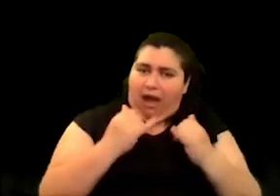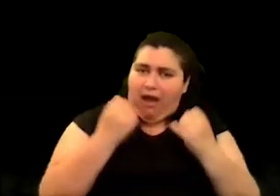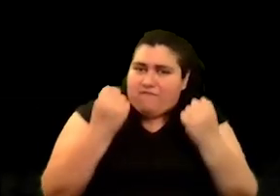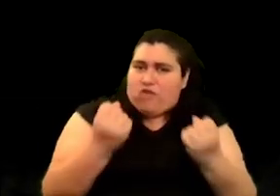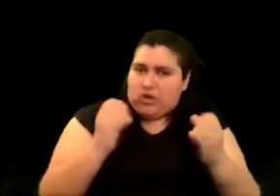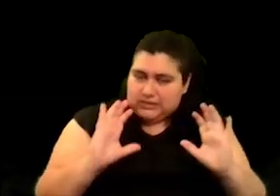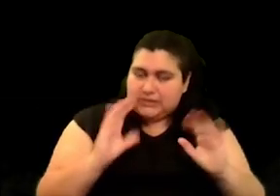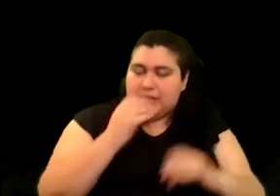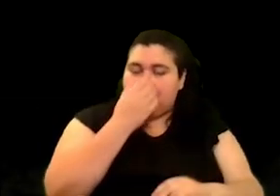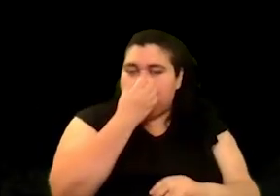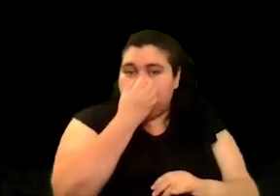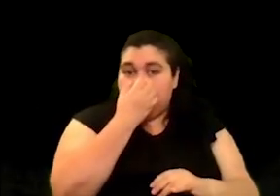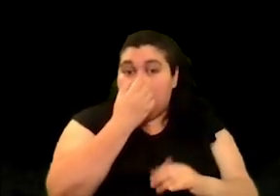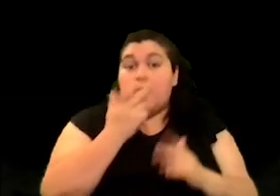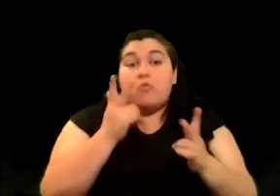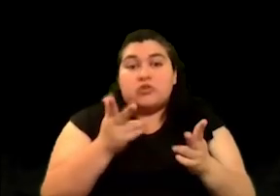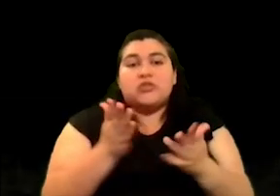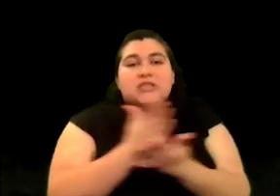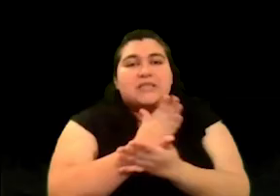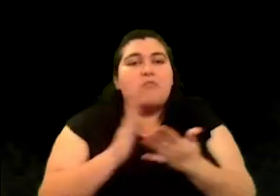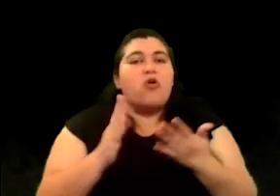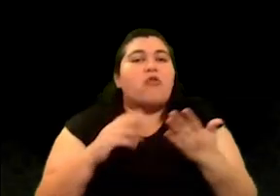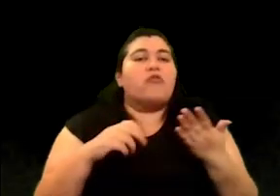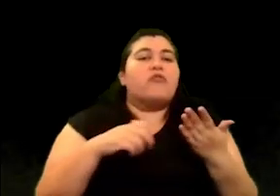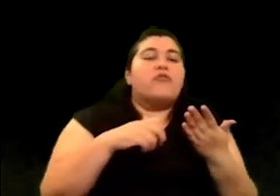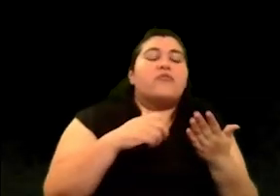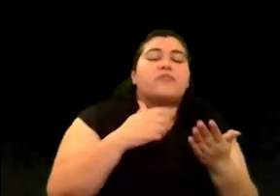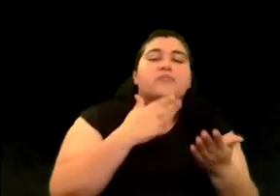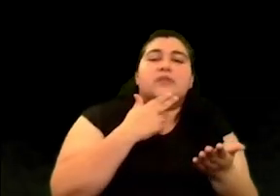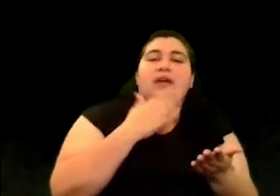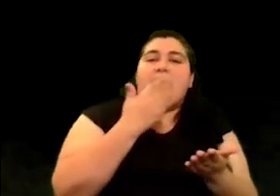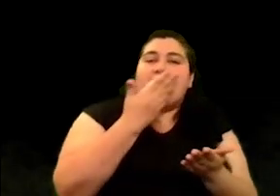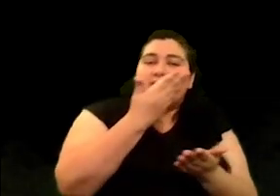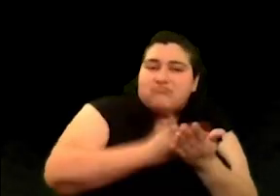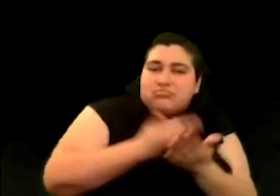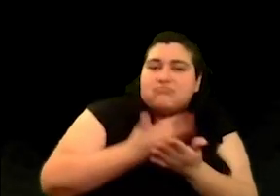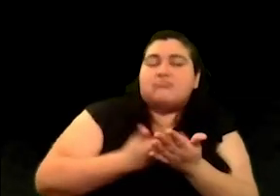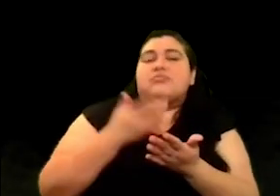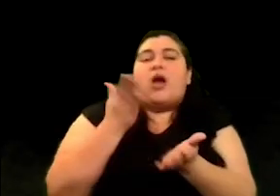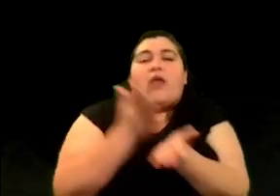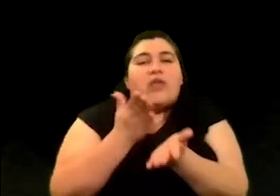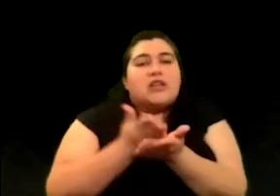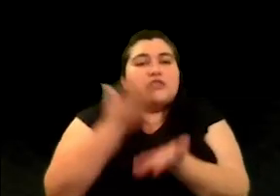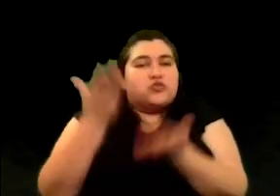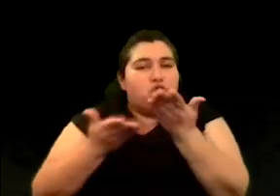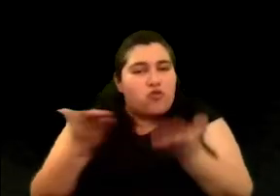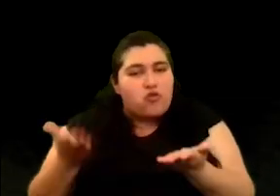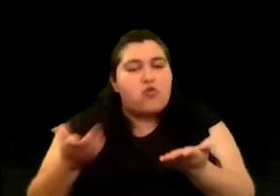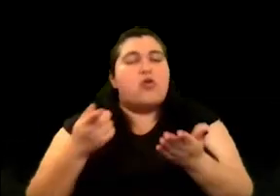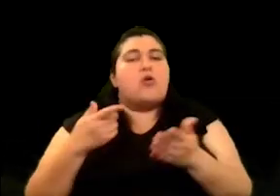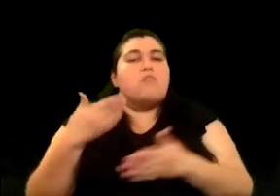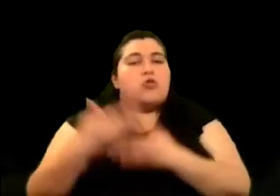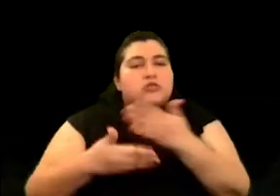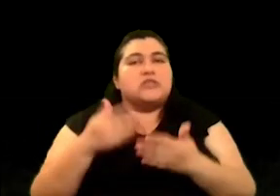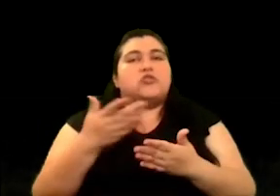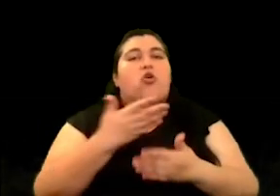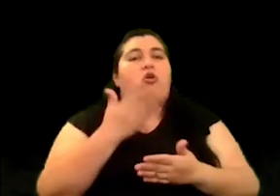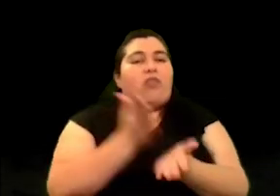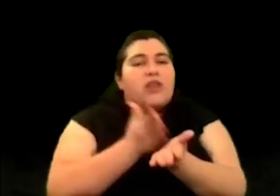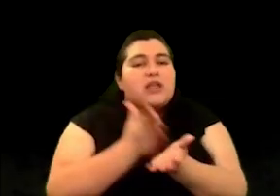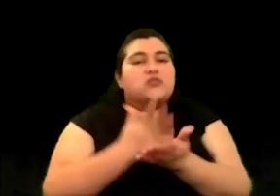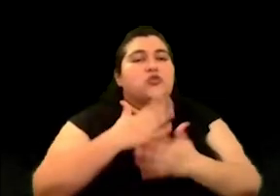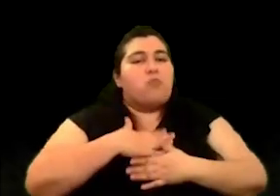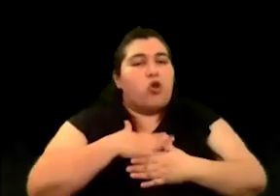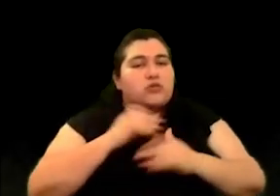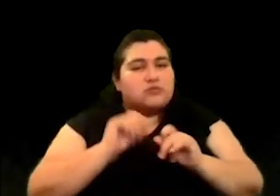cuando hablamos de fiscalidad hablamos del derecho del contribuyente, un derecho de carácter procesal, un derecho de la propiedad, un derecho a la intimidad. O sea,